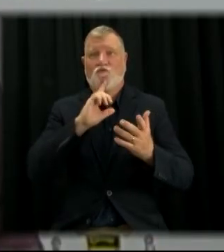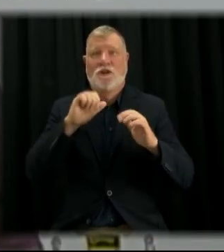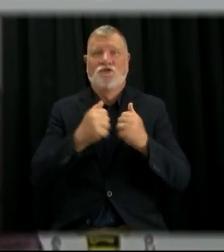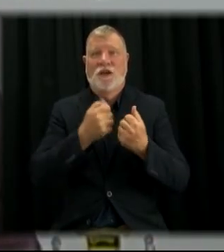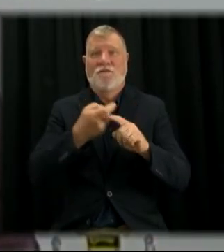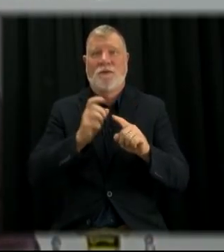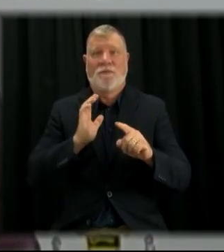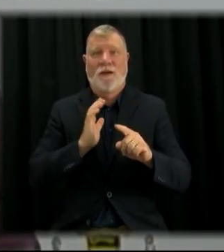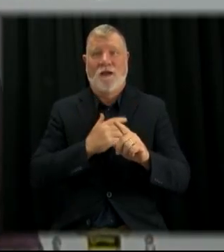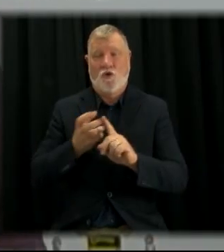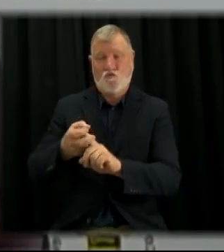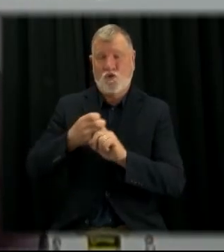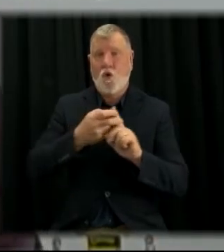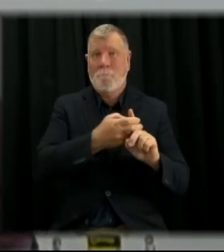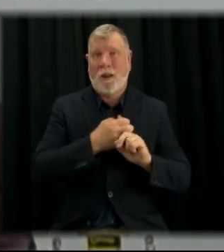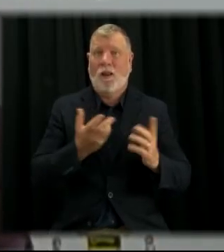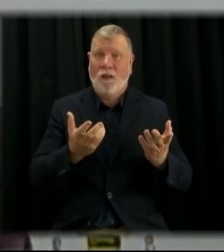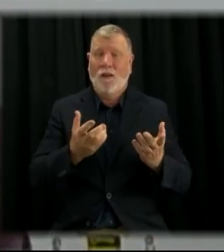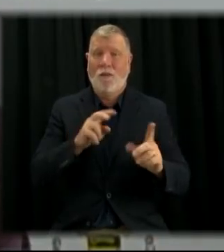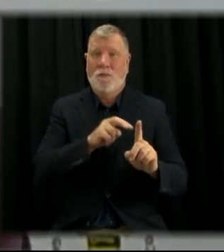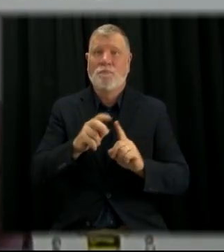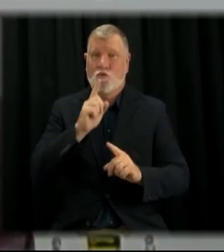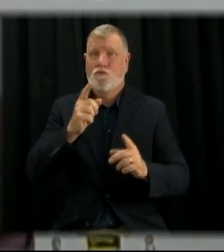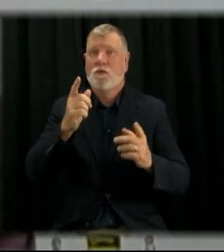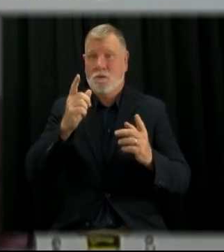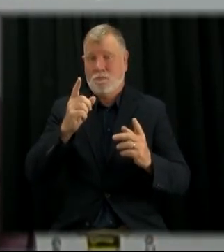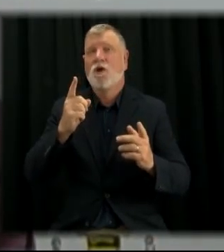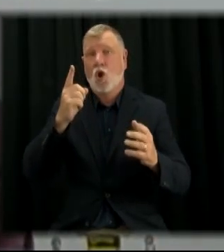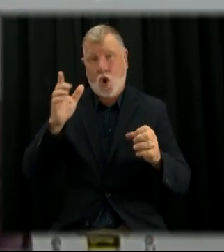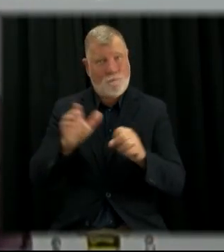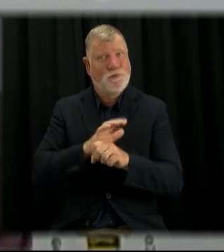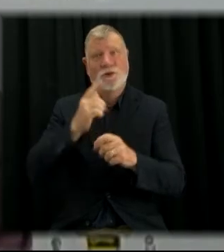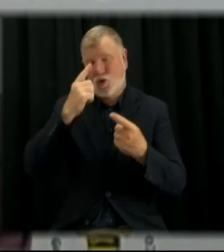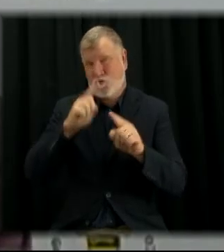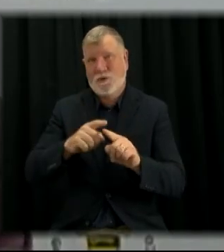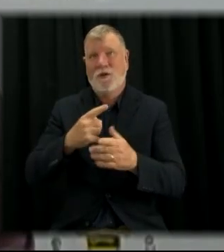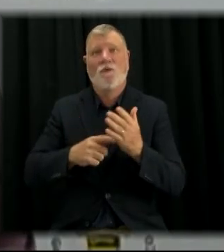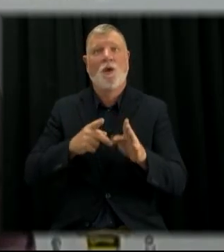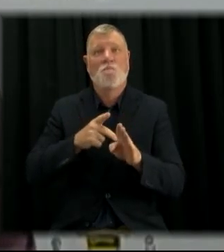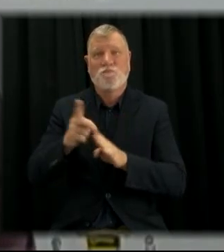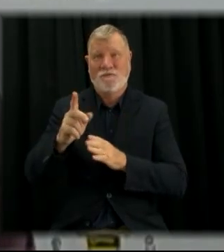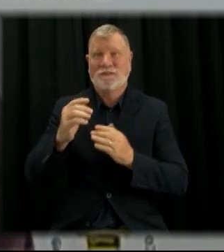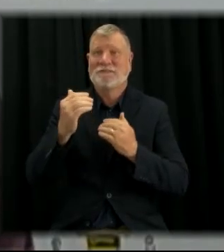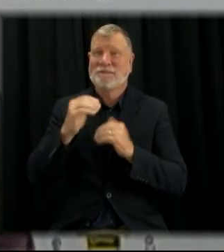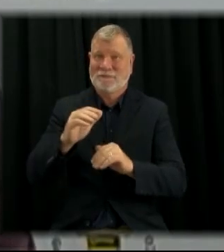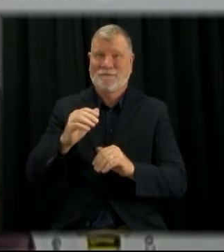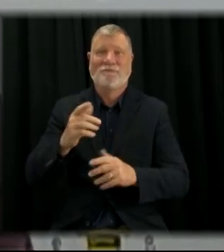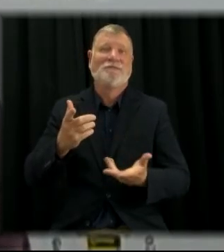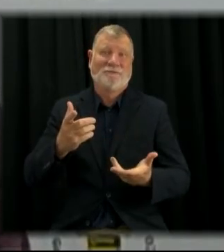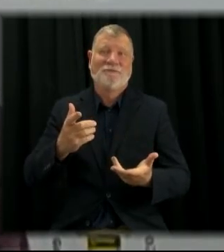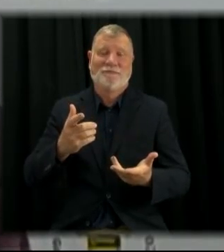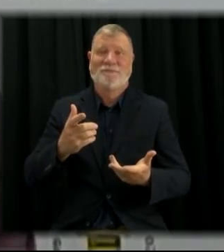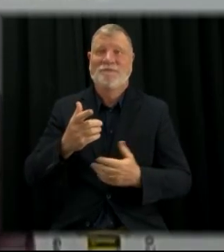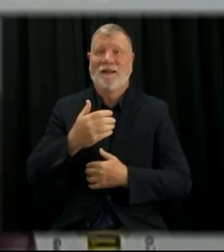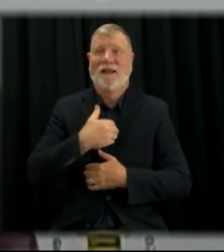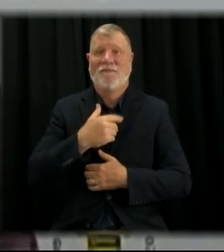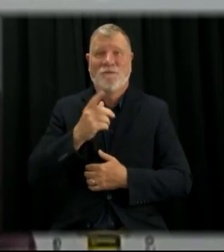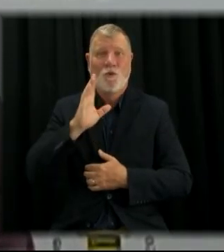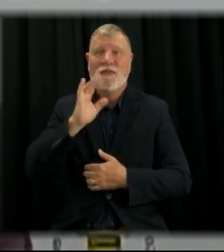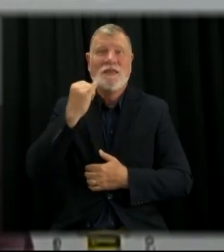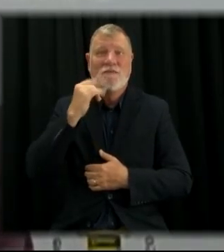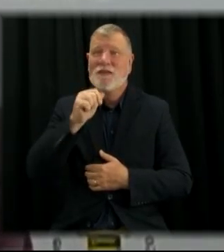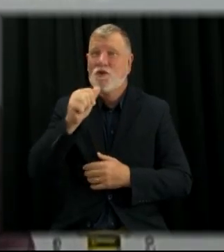Definitivamente es un desafío en una perspectiva de reclutamiento y estoy de acuerdo, los servicios profesionales tienen sus limitaciones.